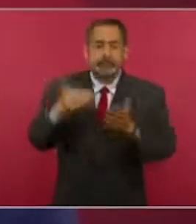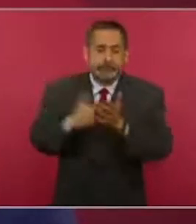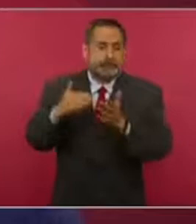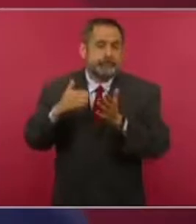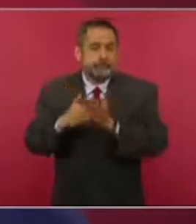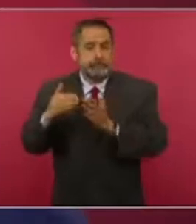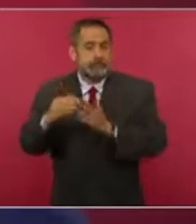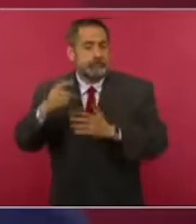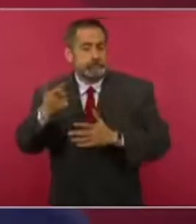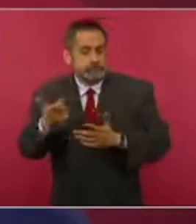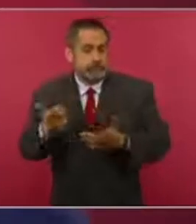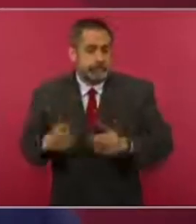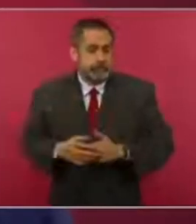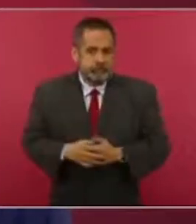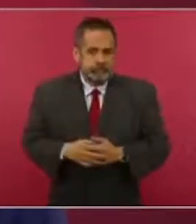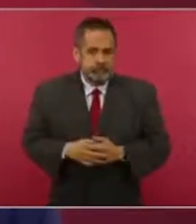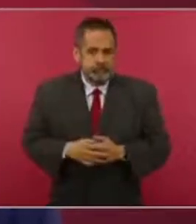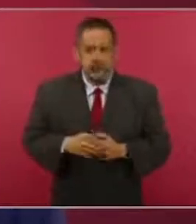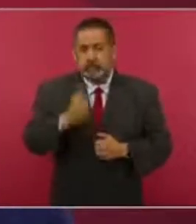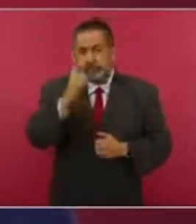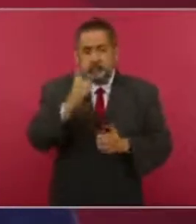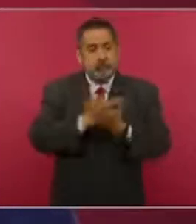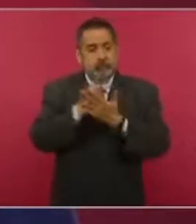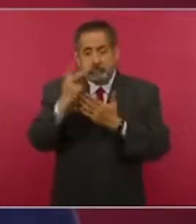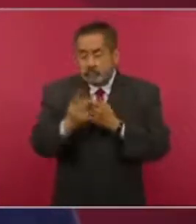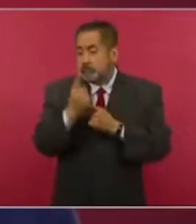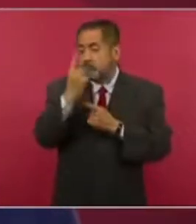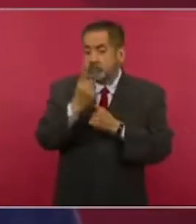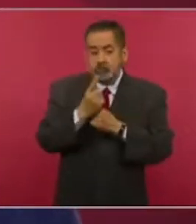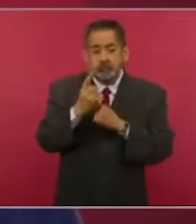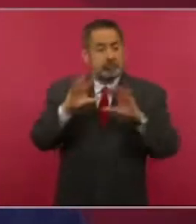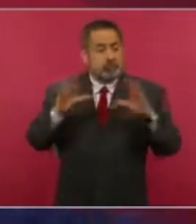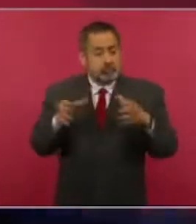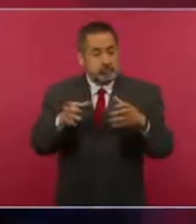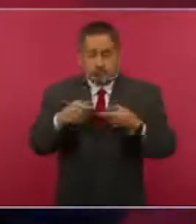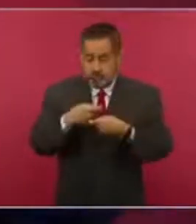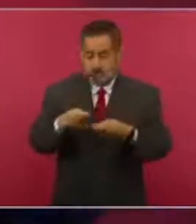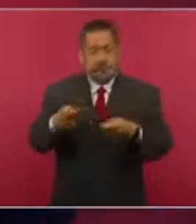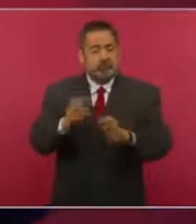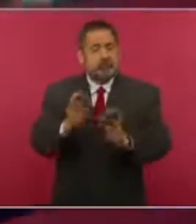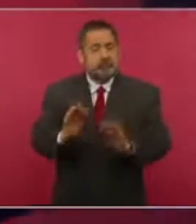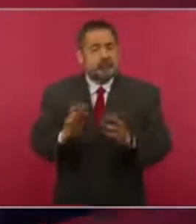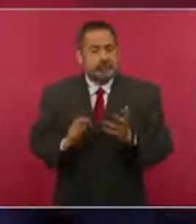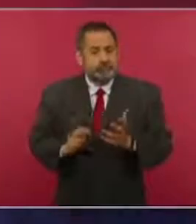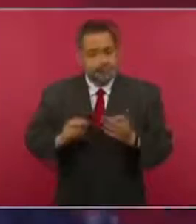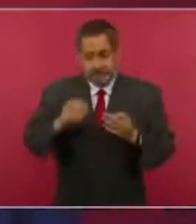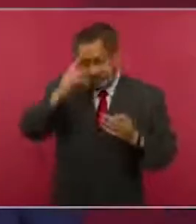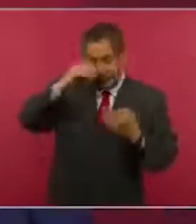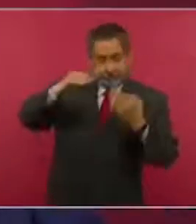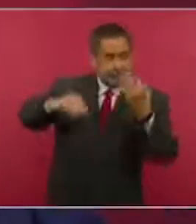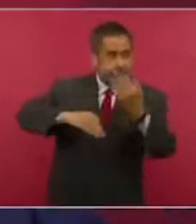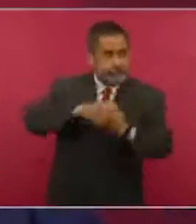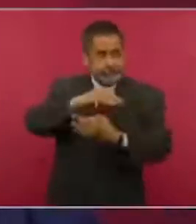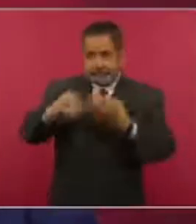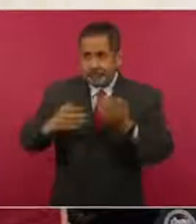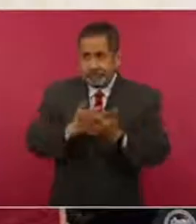250,000,000,000 de pesos, pero es un solo programa, pero es a todos.